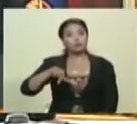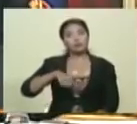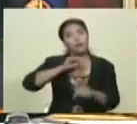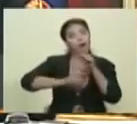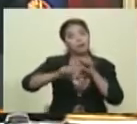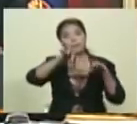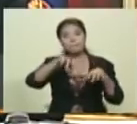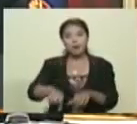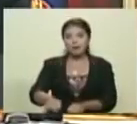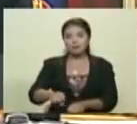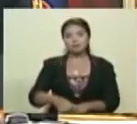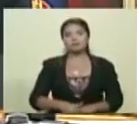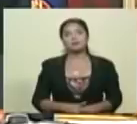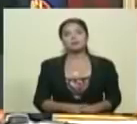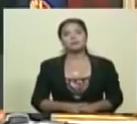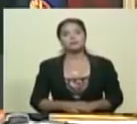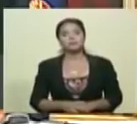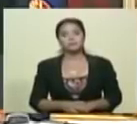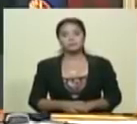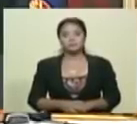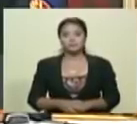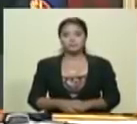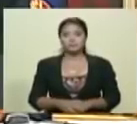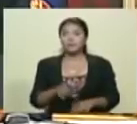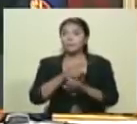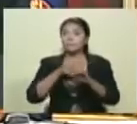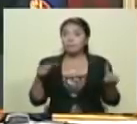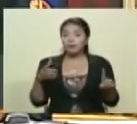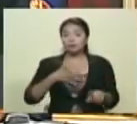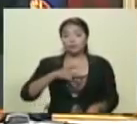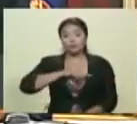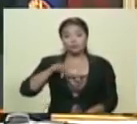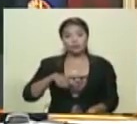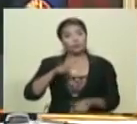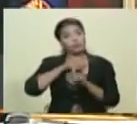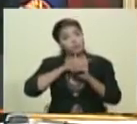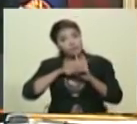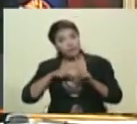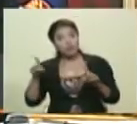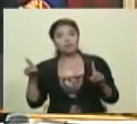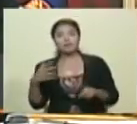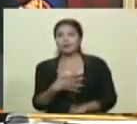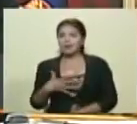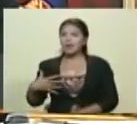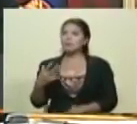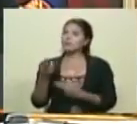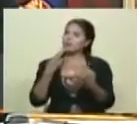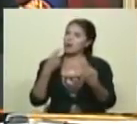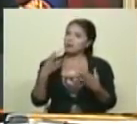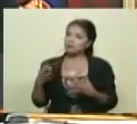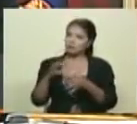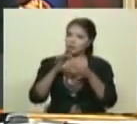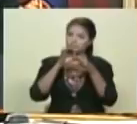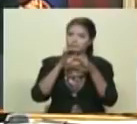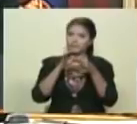antiimperialistas adelantados. Pero como antiimperialistas, diferente, quisiéramos tener una relación